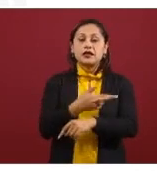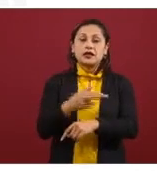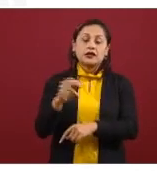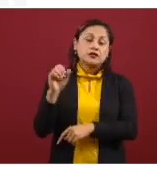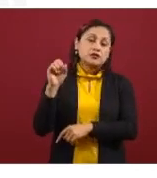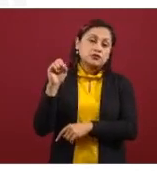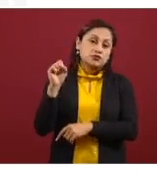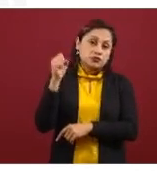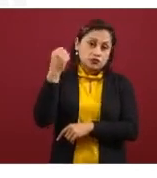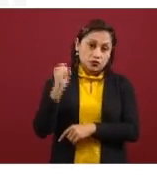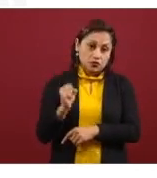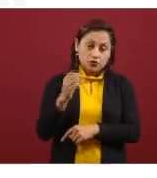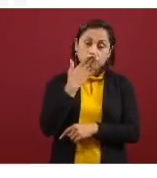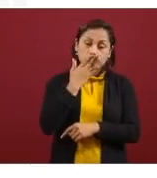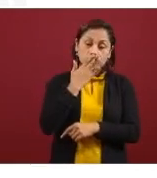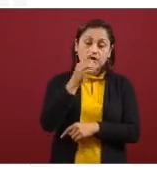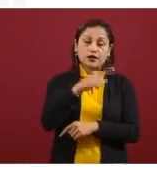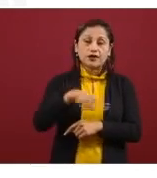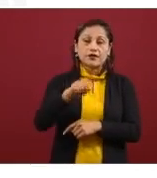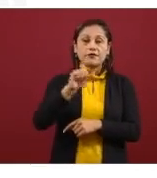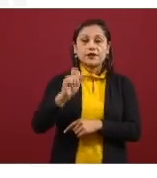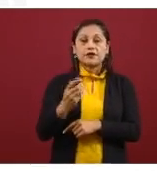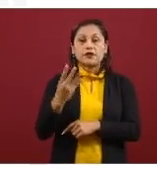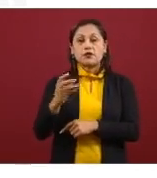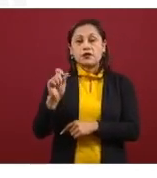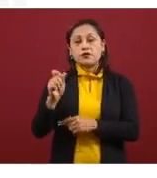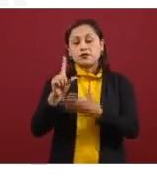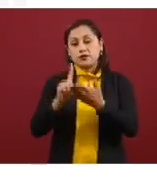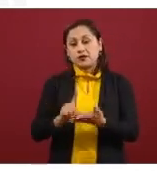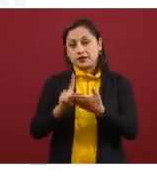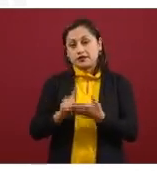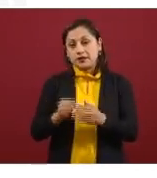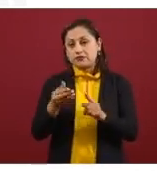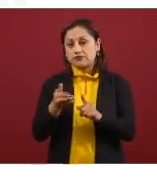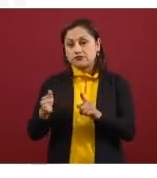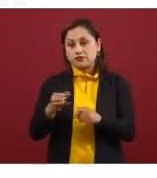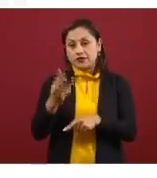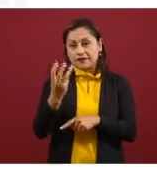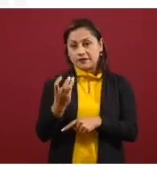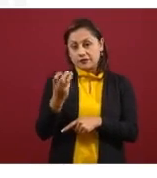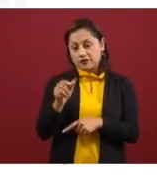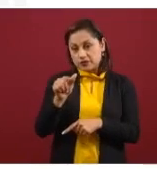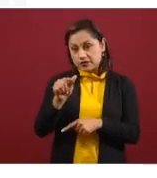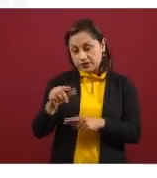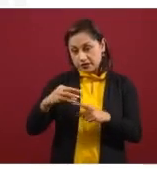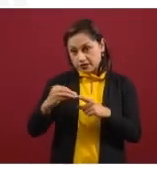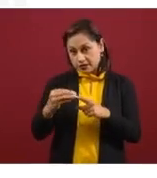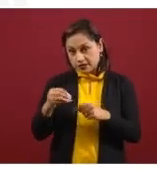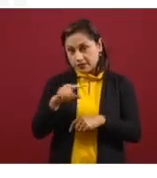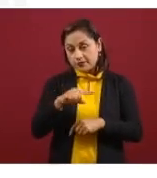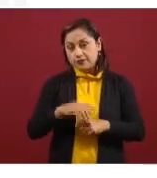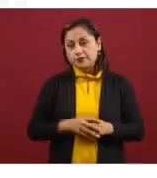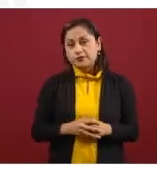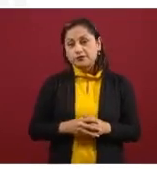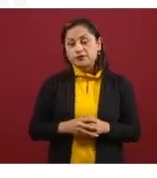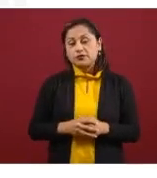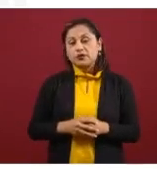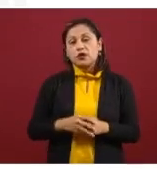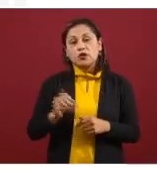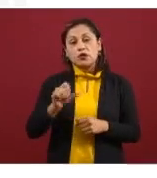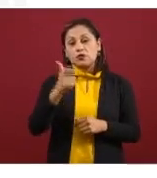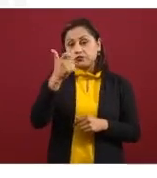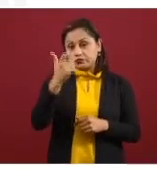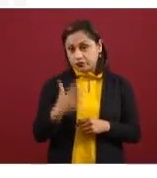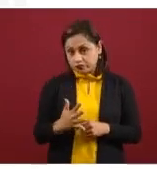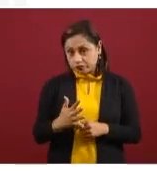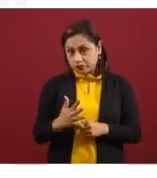Sonora, 22 pesos 44 centavos por litro, un margen de 3 pesos 17 centavos. Y el más económico